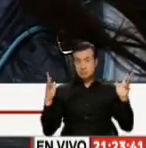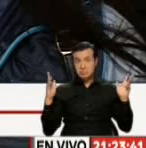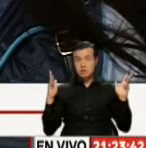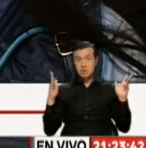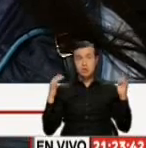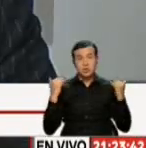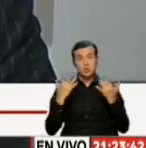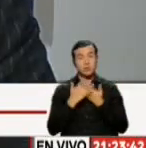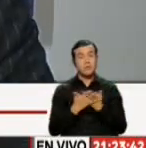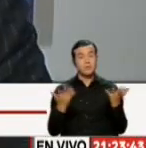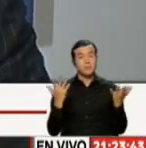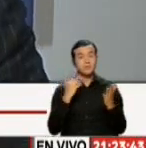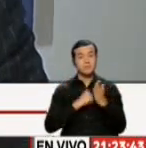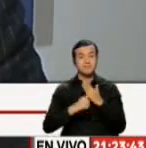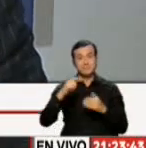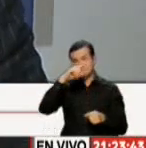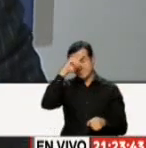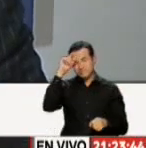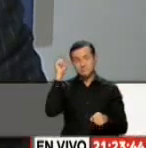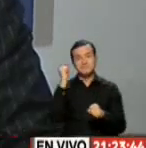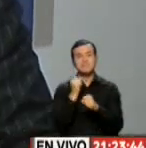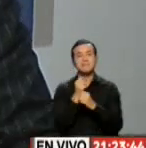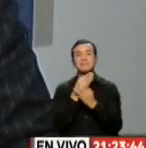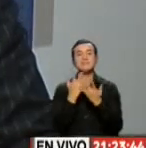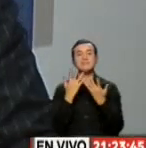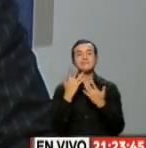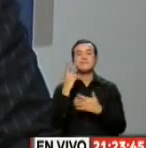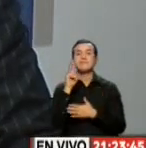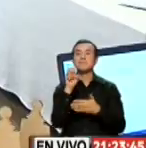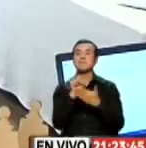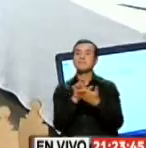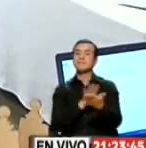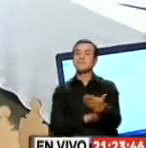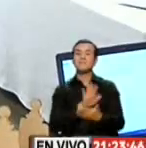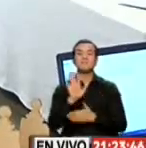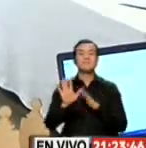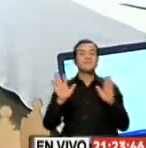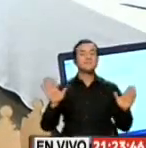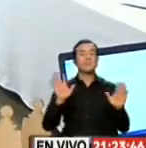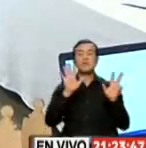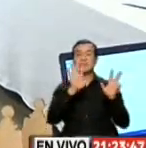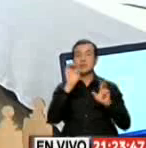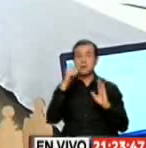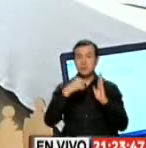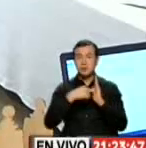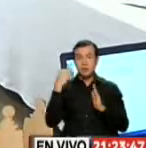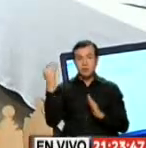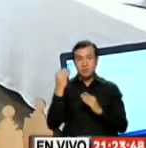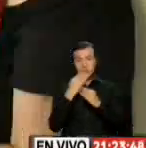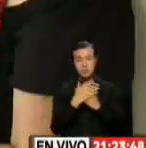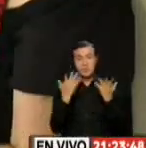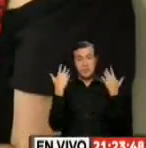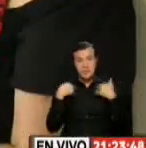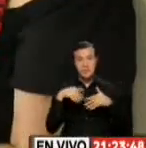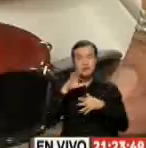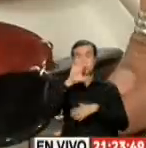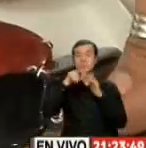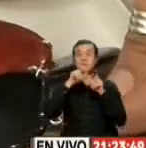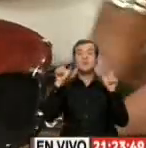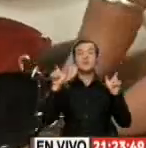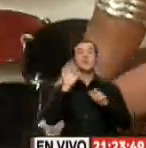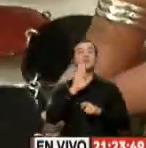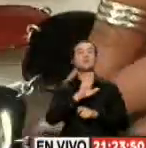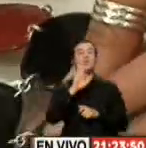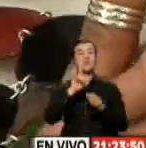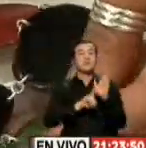este privilegio. El ministro de Trabajo dijo que en total con ambos programas se beneficiarán 80.000 jóvenes, considerados como actores estratégicos